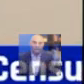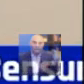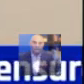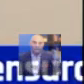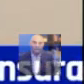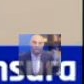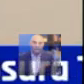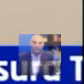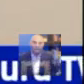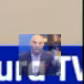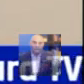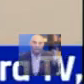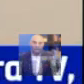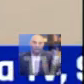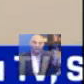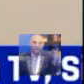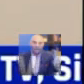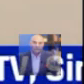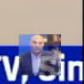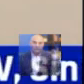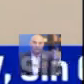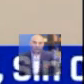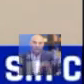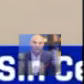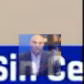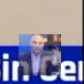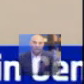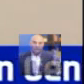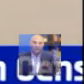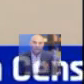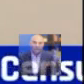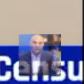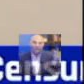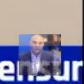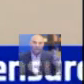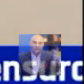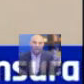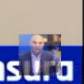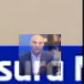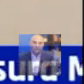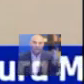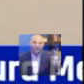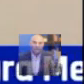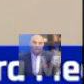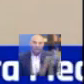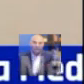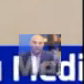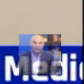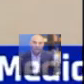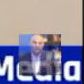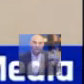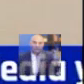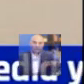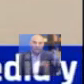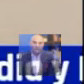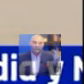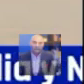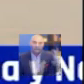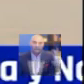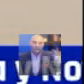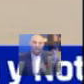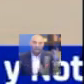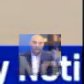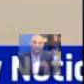los amigos de Sin Línea MX. No es lo mismo condecorar hoy con el Águila Azteca a un comandante